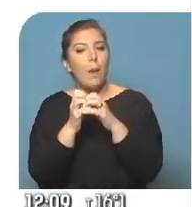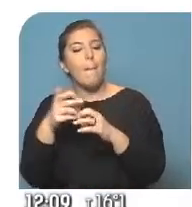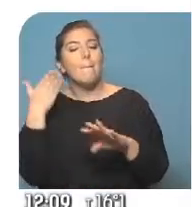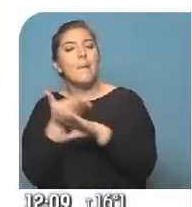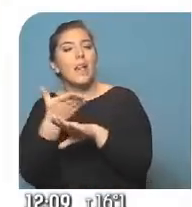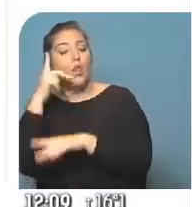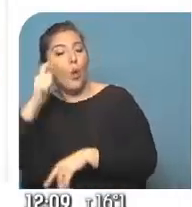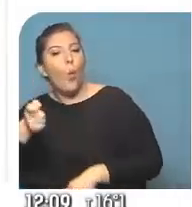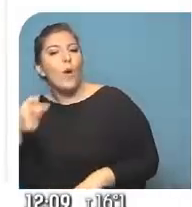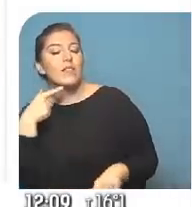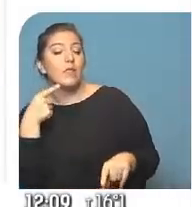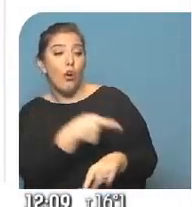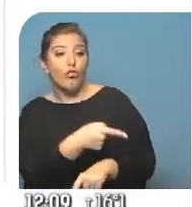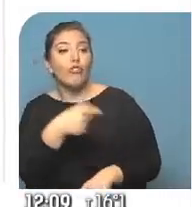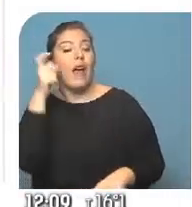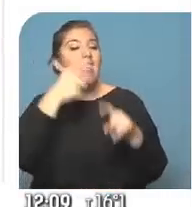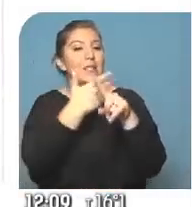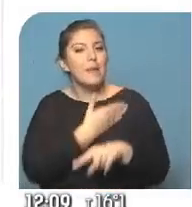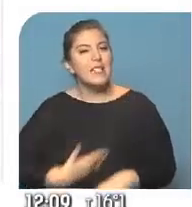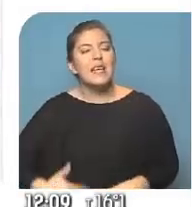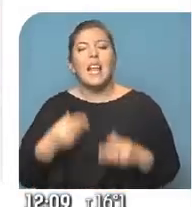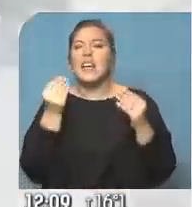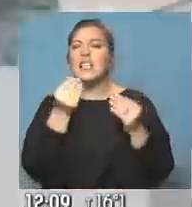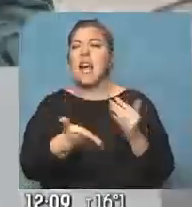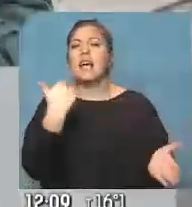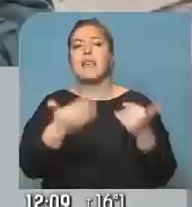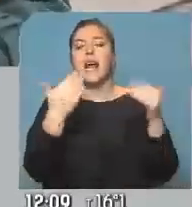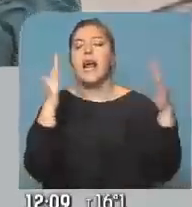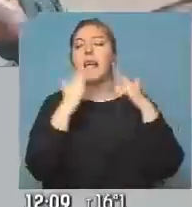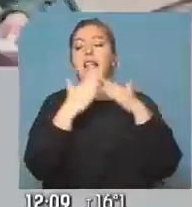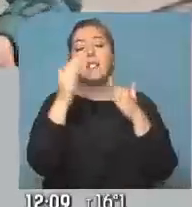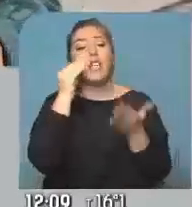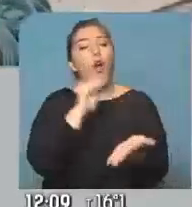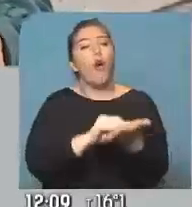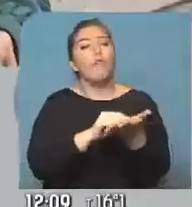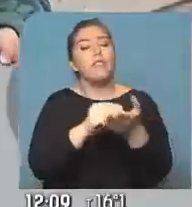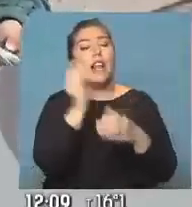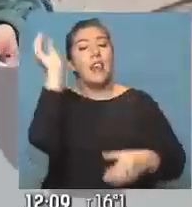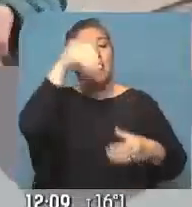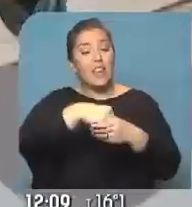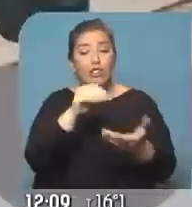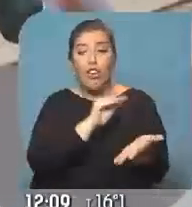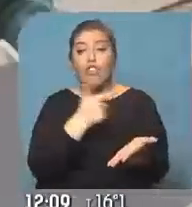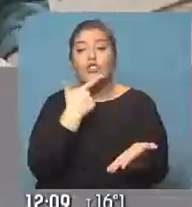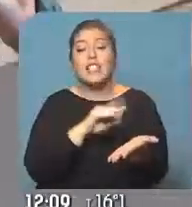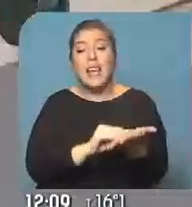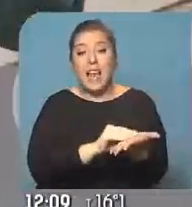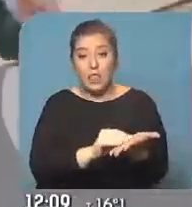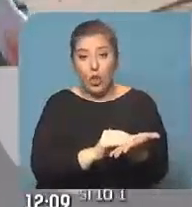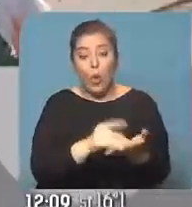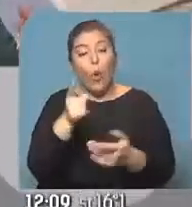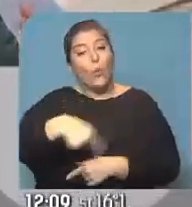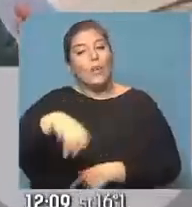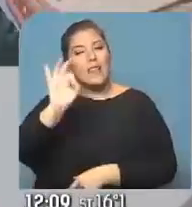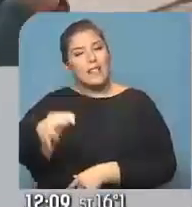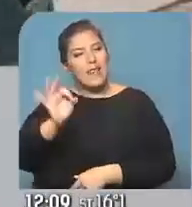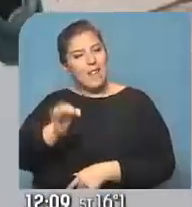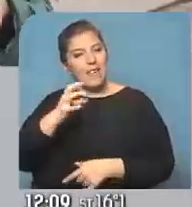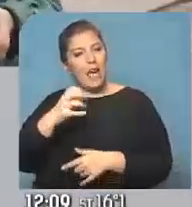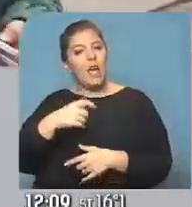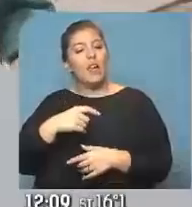de allanarle las propiedades y las oficinas en el Senado Nacional. Ustedes saben que la Comisión de Asuntos Constitucionales lo trató, que el miércoles